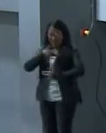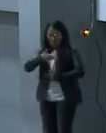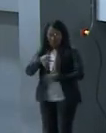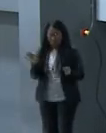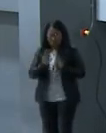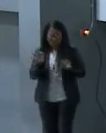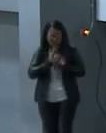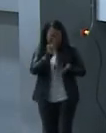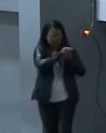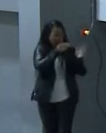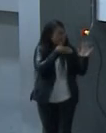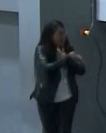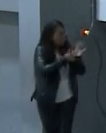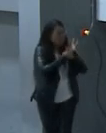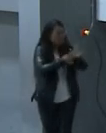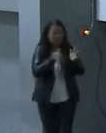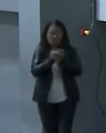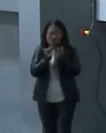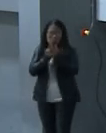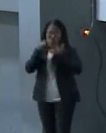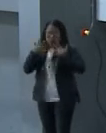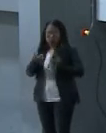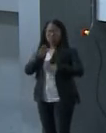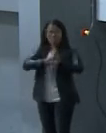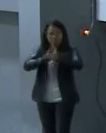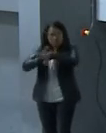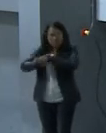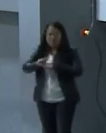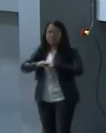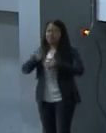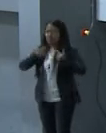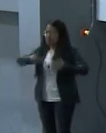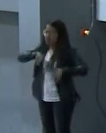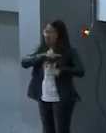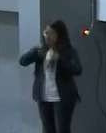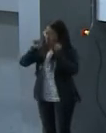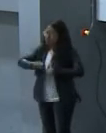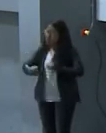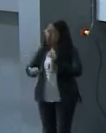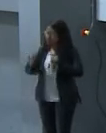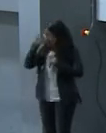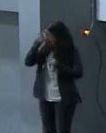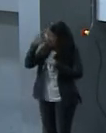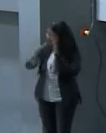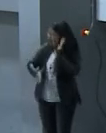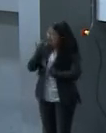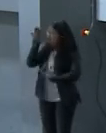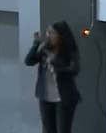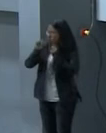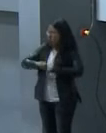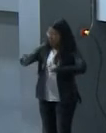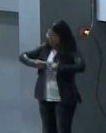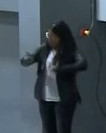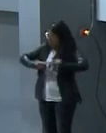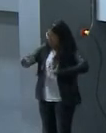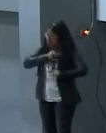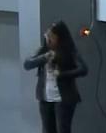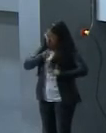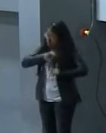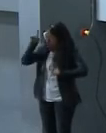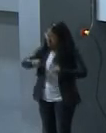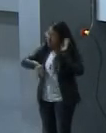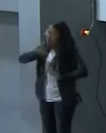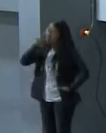aquí se ha mencionado. Entonces simplemente era para hacer el llamado, sí creemos que se puede mejorar, sí creemos que la administración de la universidad tiene que tener un